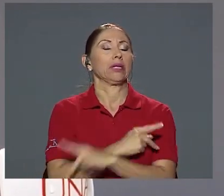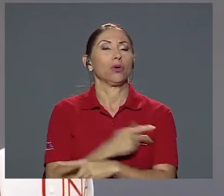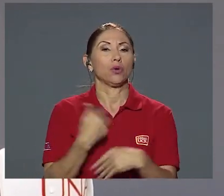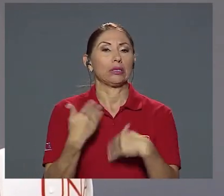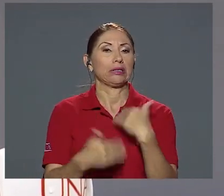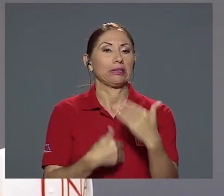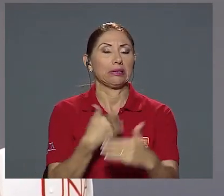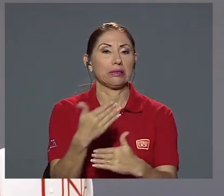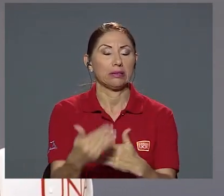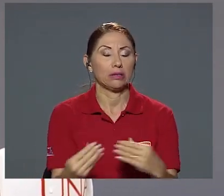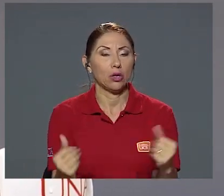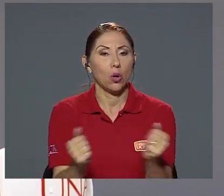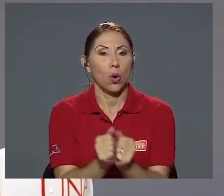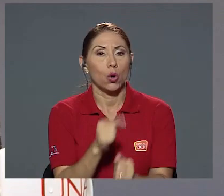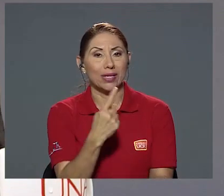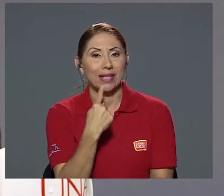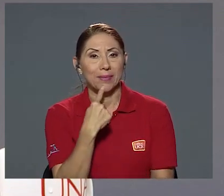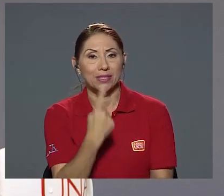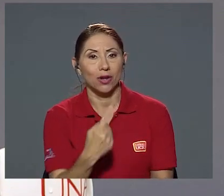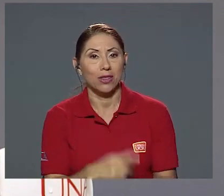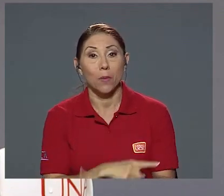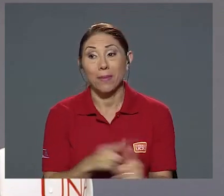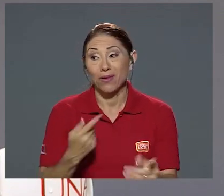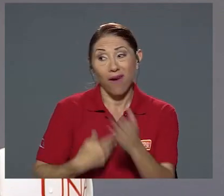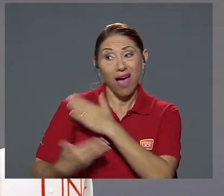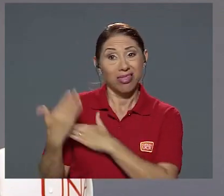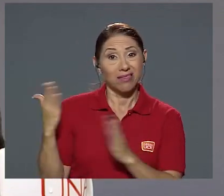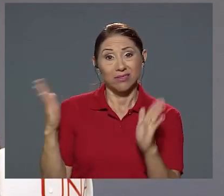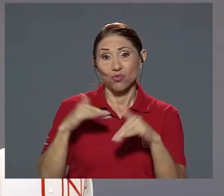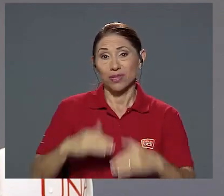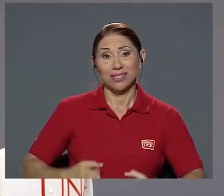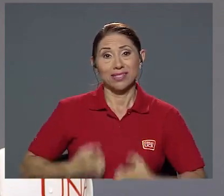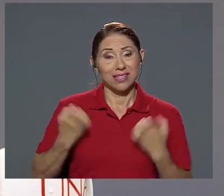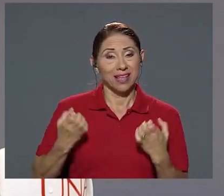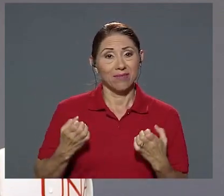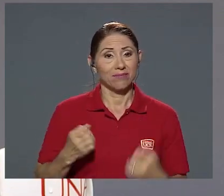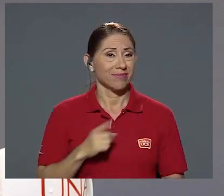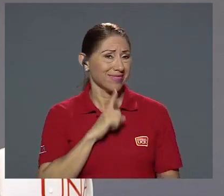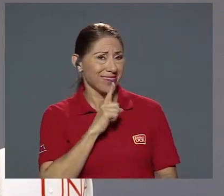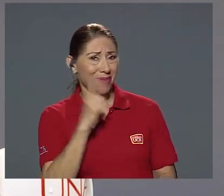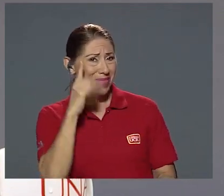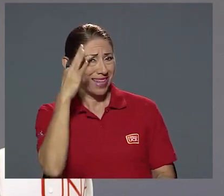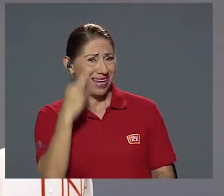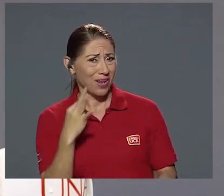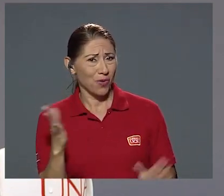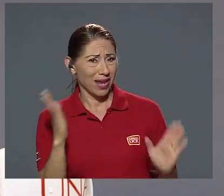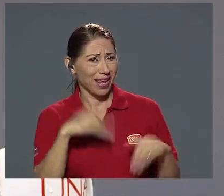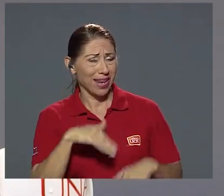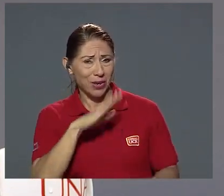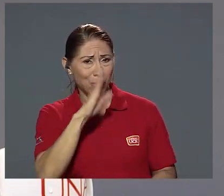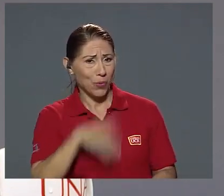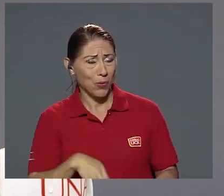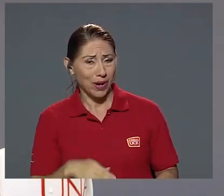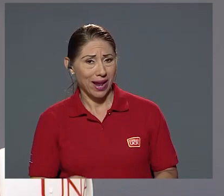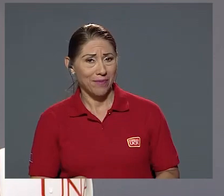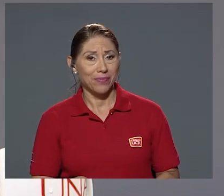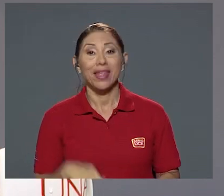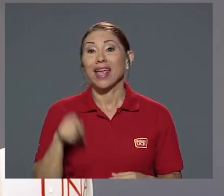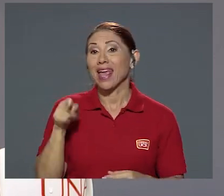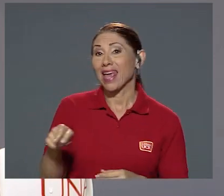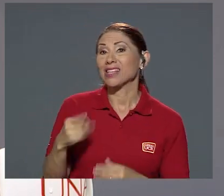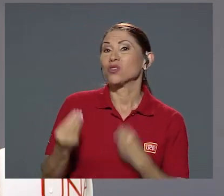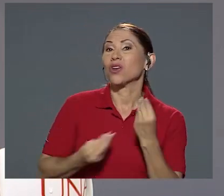estás mencionando, Alberto. Pero no es que antes existía. Correcto. Es decir, es un proceso de suma, es decir, el